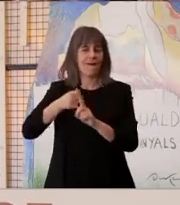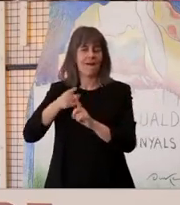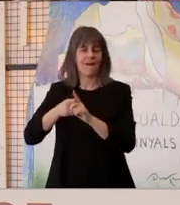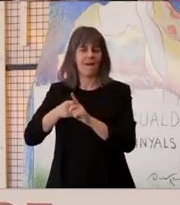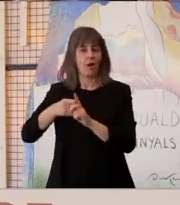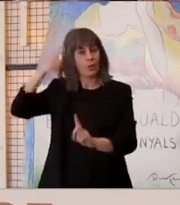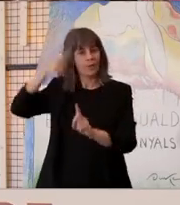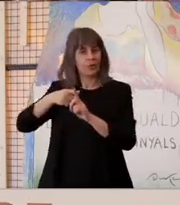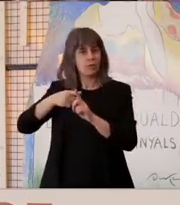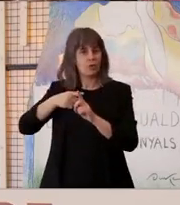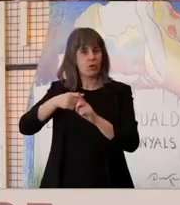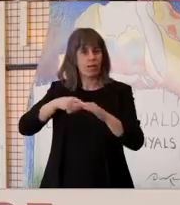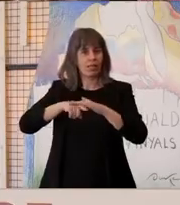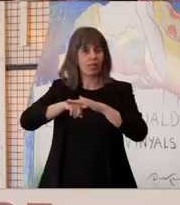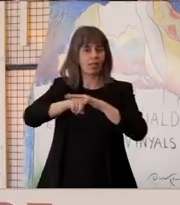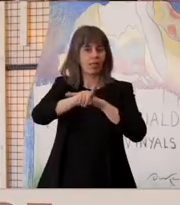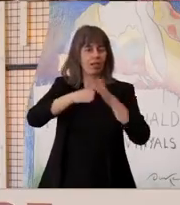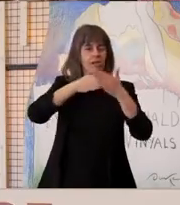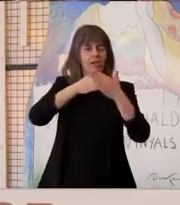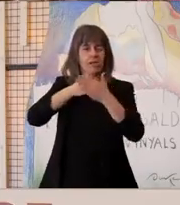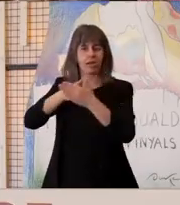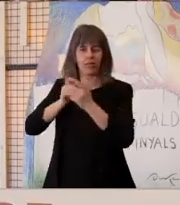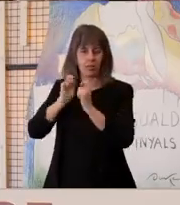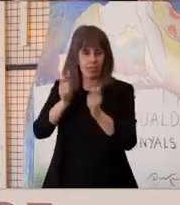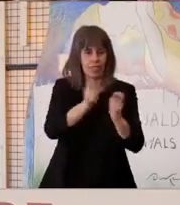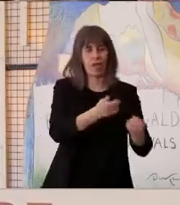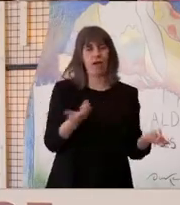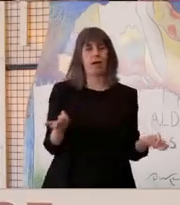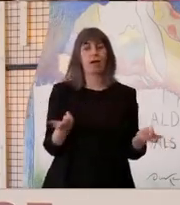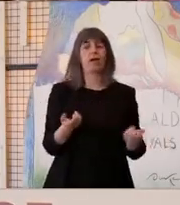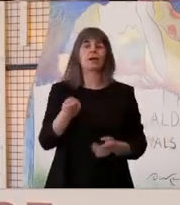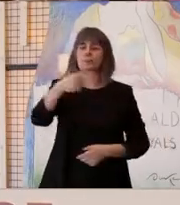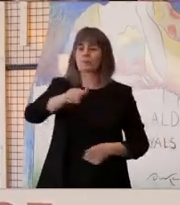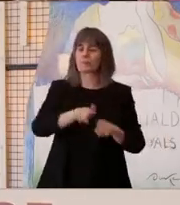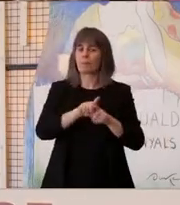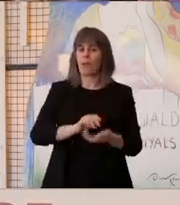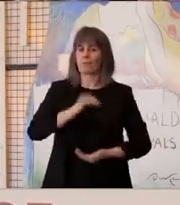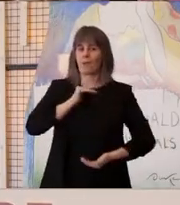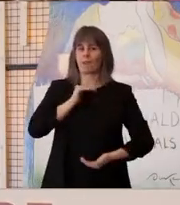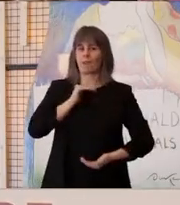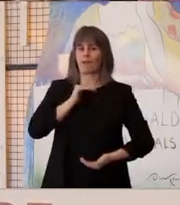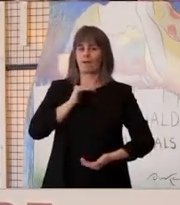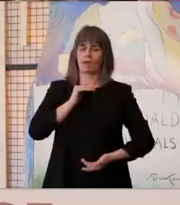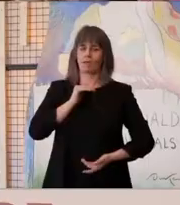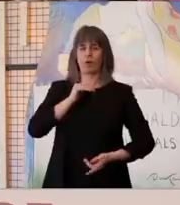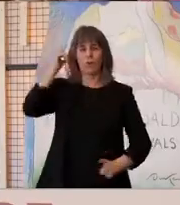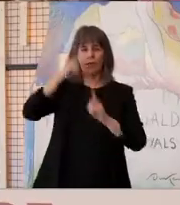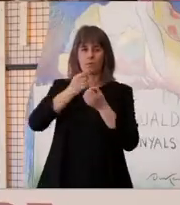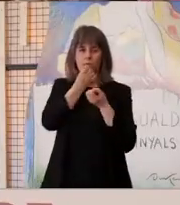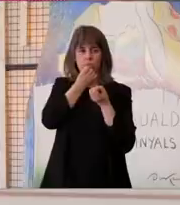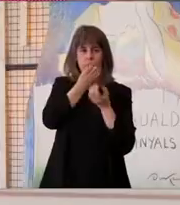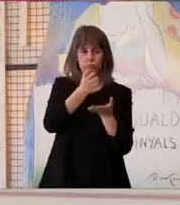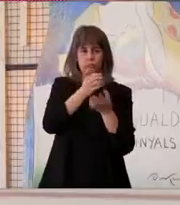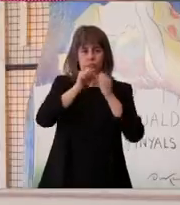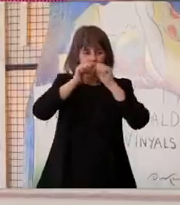avances que tienen capacidad para que su mensaje absolutamente machista pues